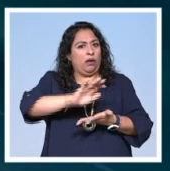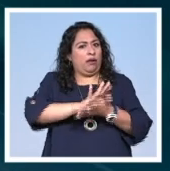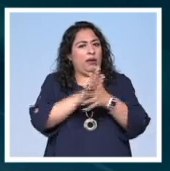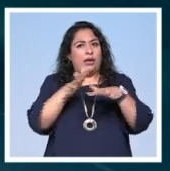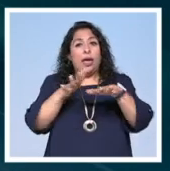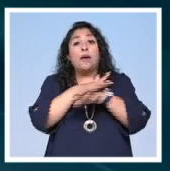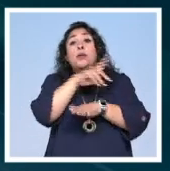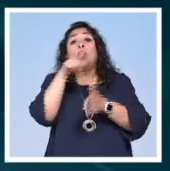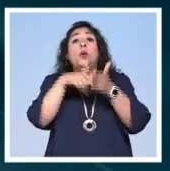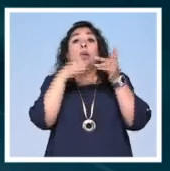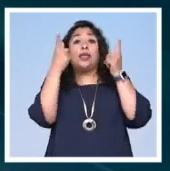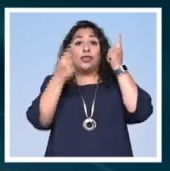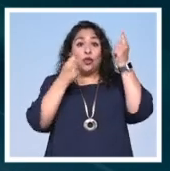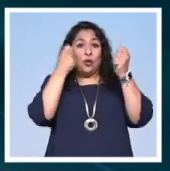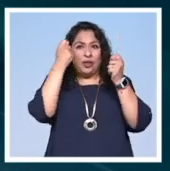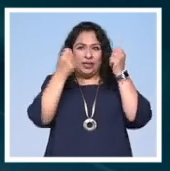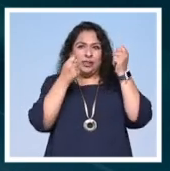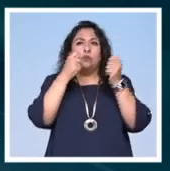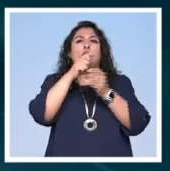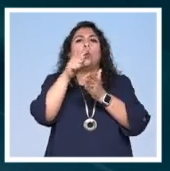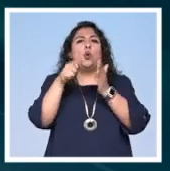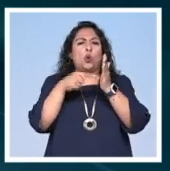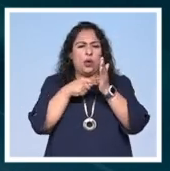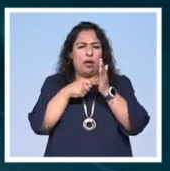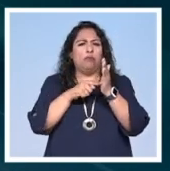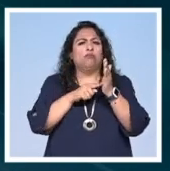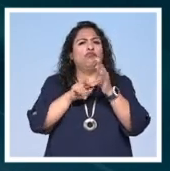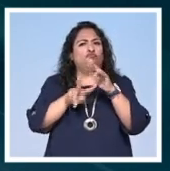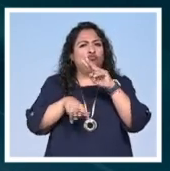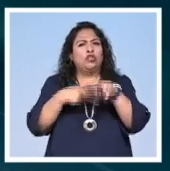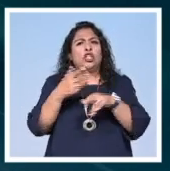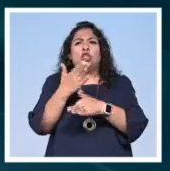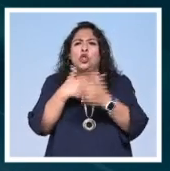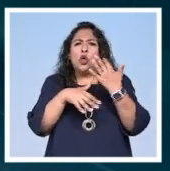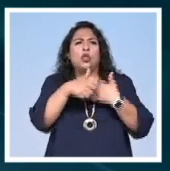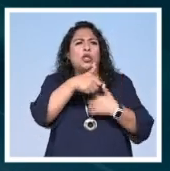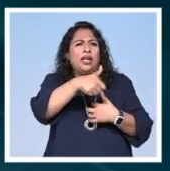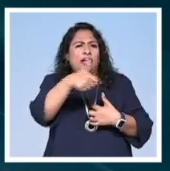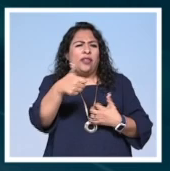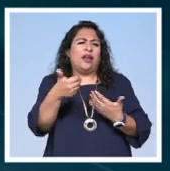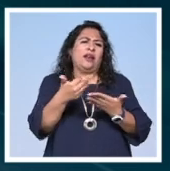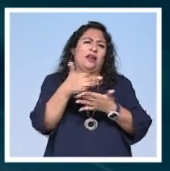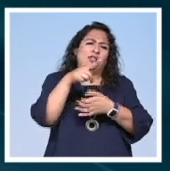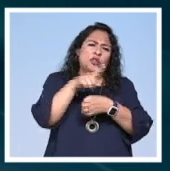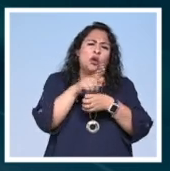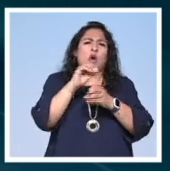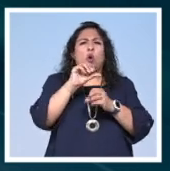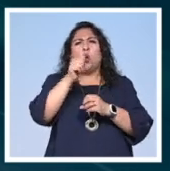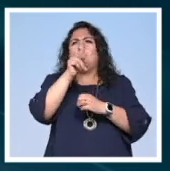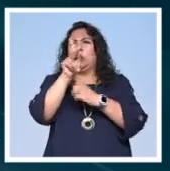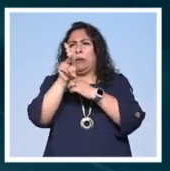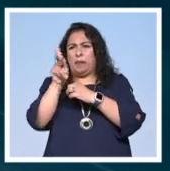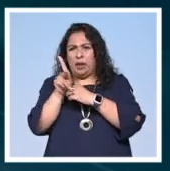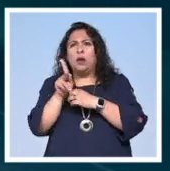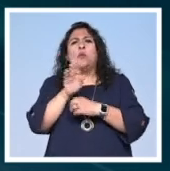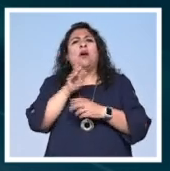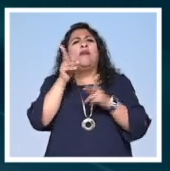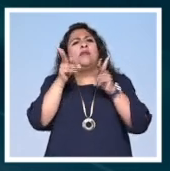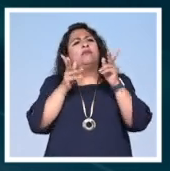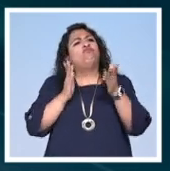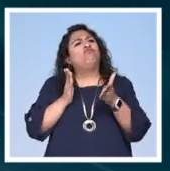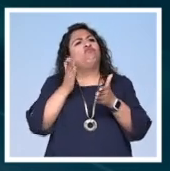destino turístico es un destino al cual todos y cada uno tanto nacionales como extranjeros pueden